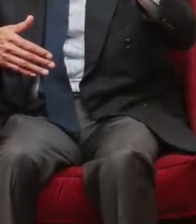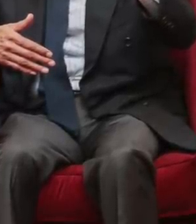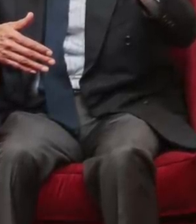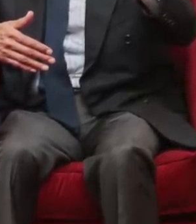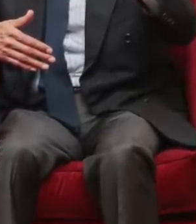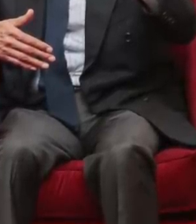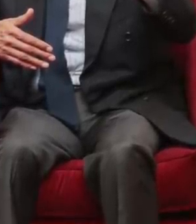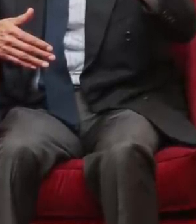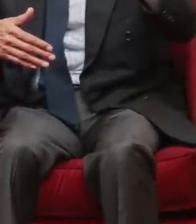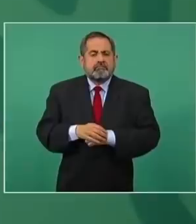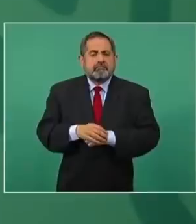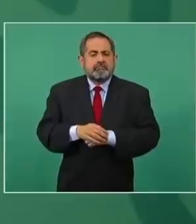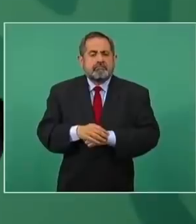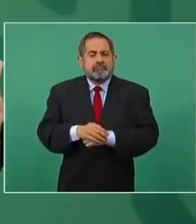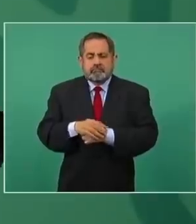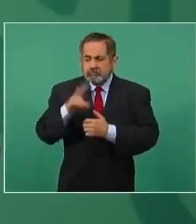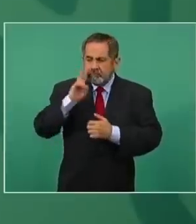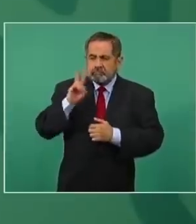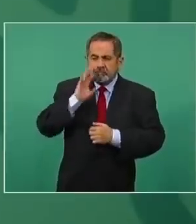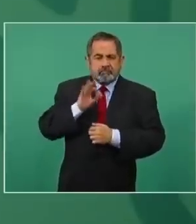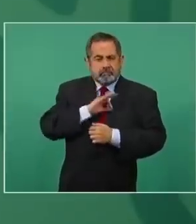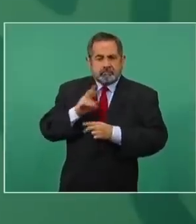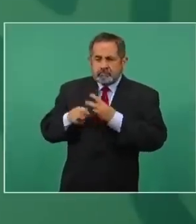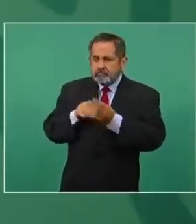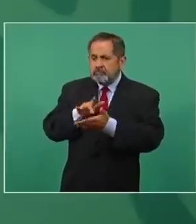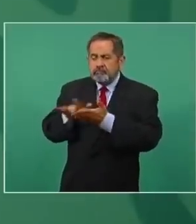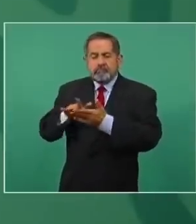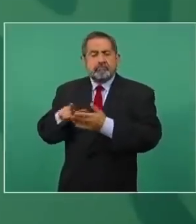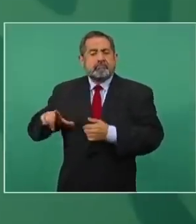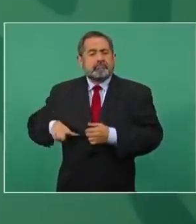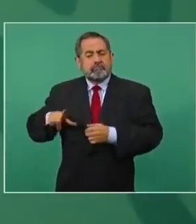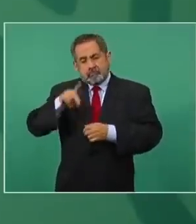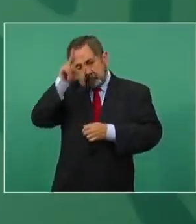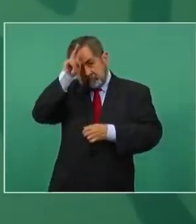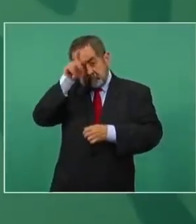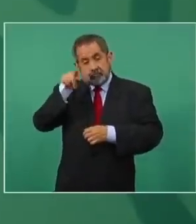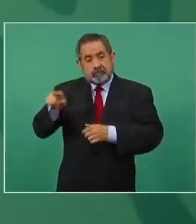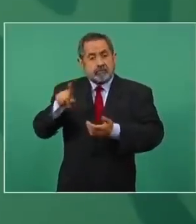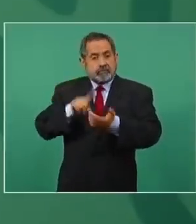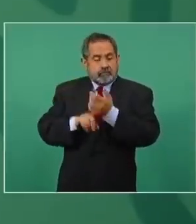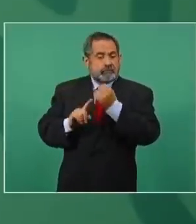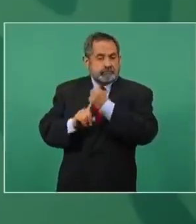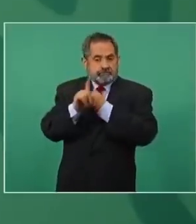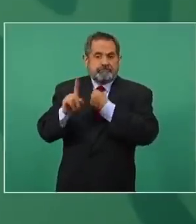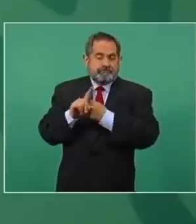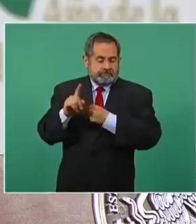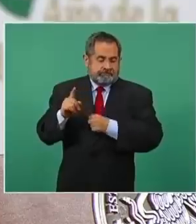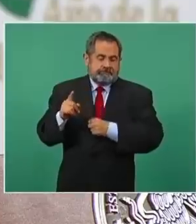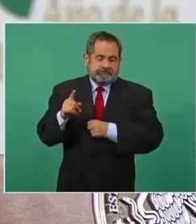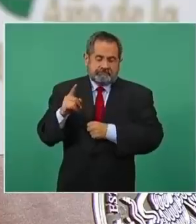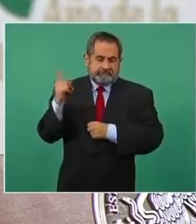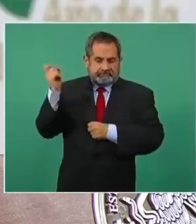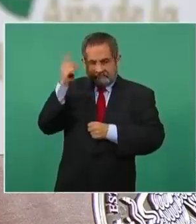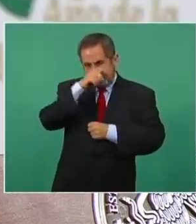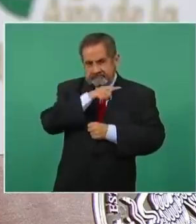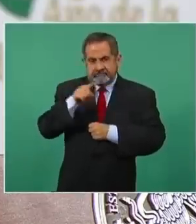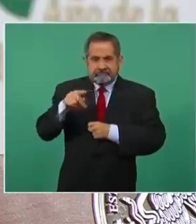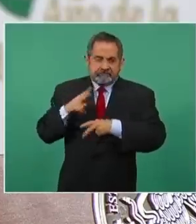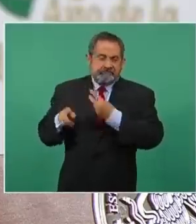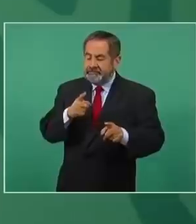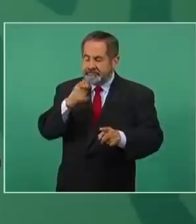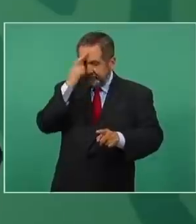lo que podamos al gobierno de Perú, que está atravesando por una situación difícil.